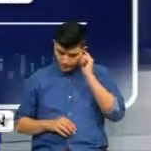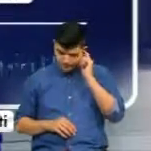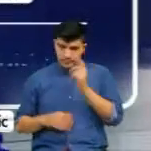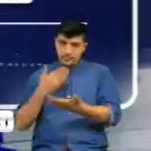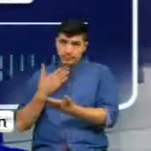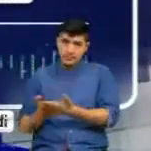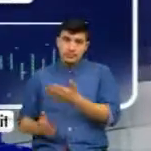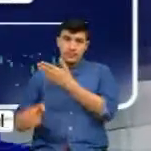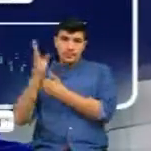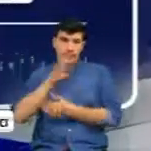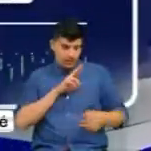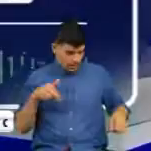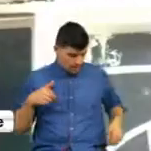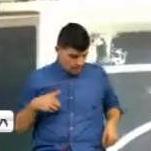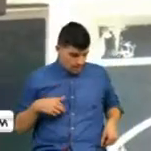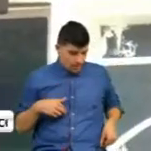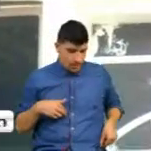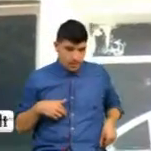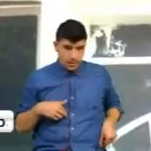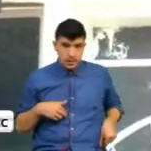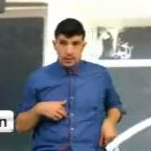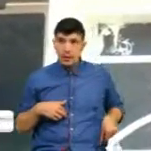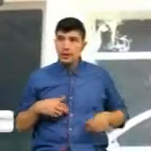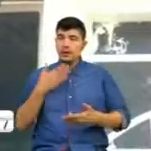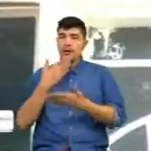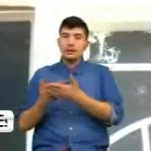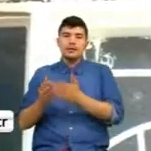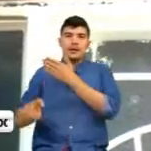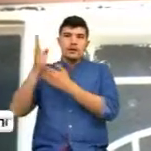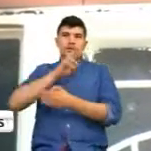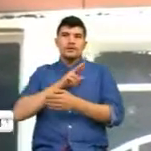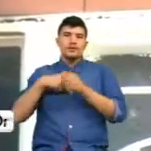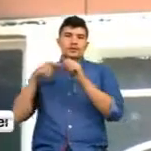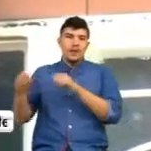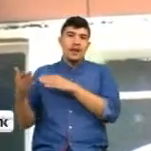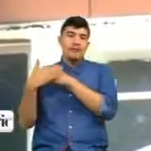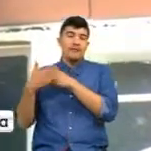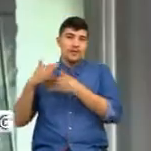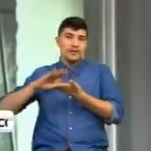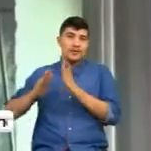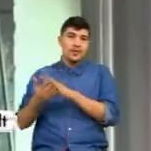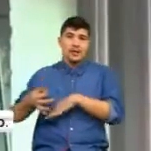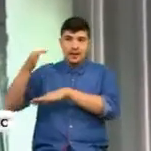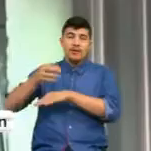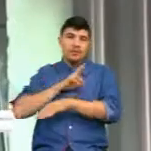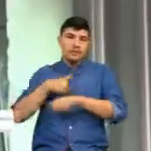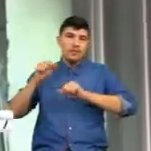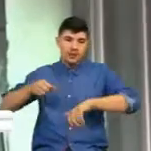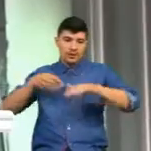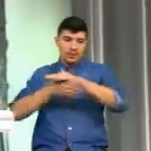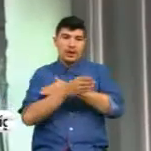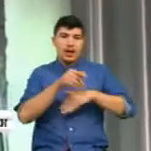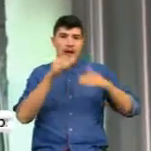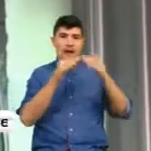de respiración autónoma, de esta manera pues pudimos lograr ingresar a la parte trasera de la misma y de esta